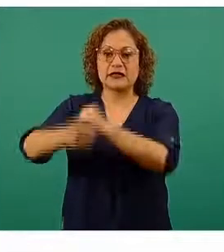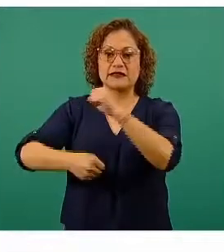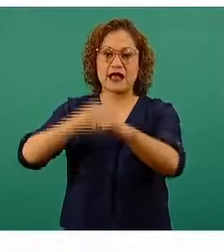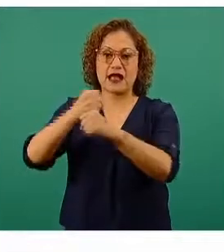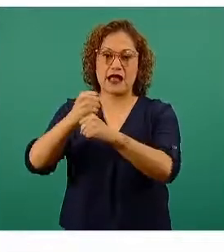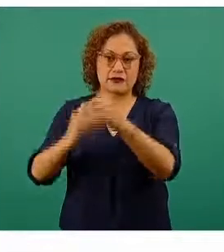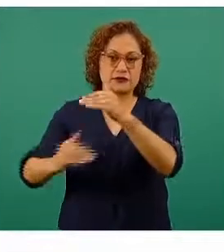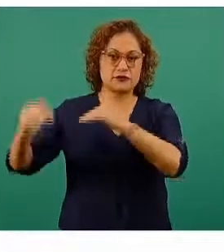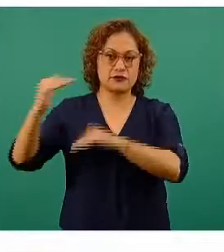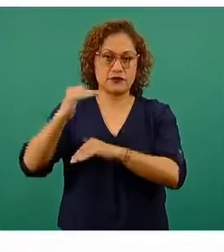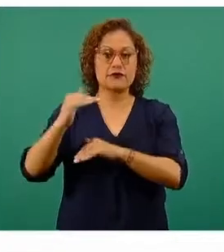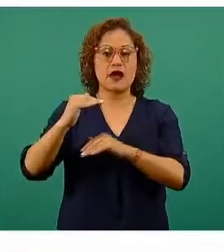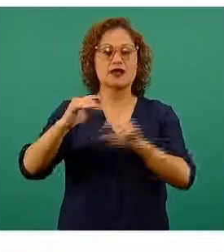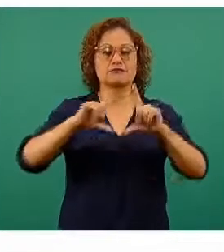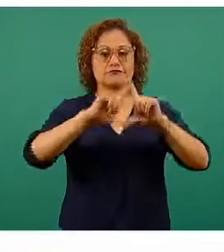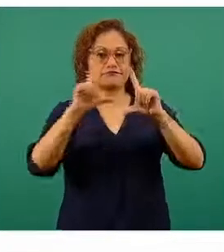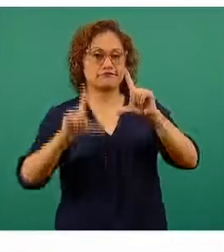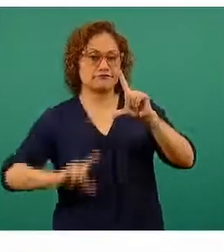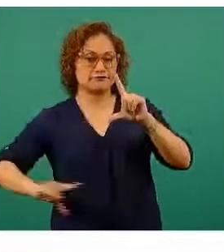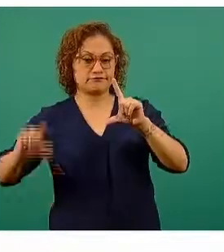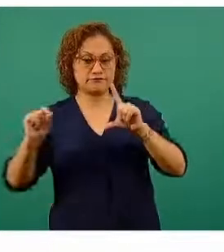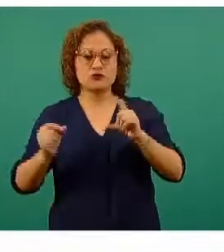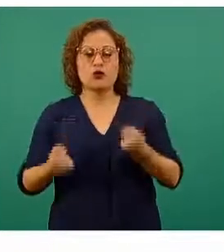las 32 entidades federativas.